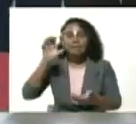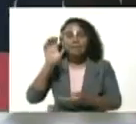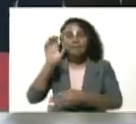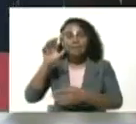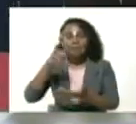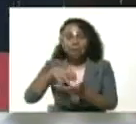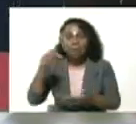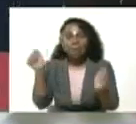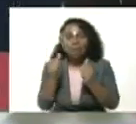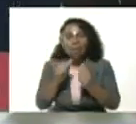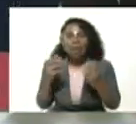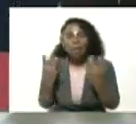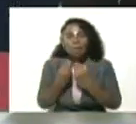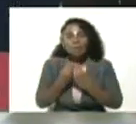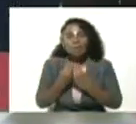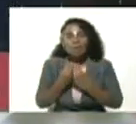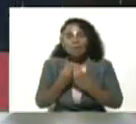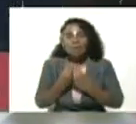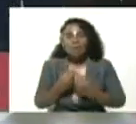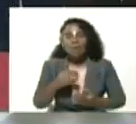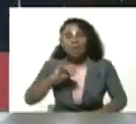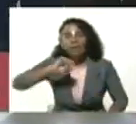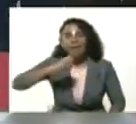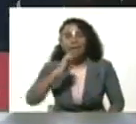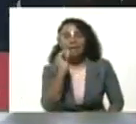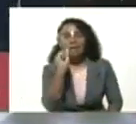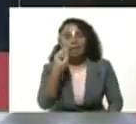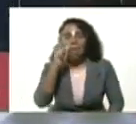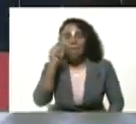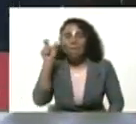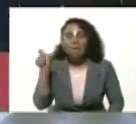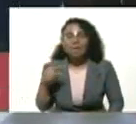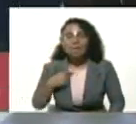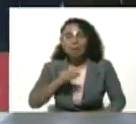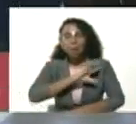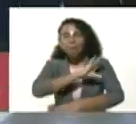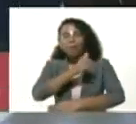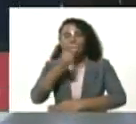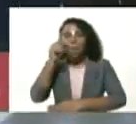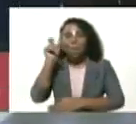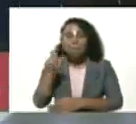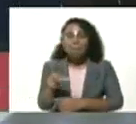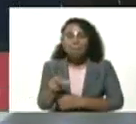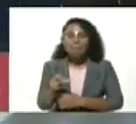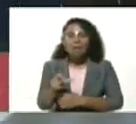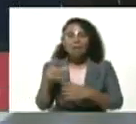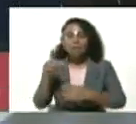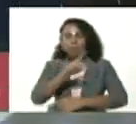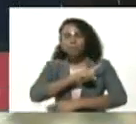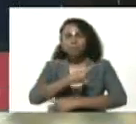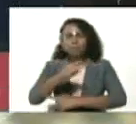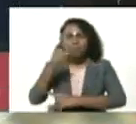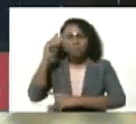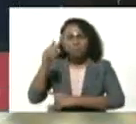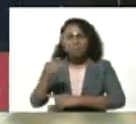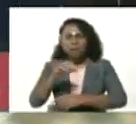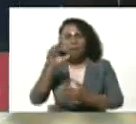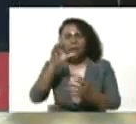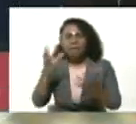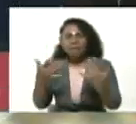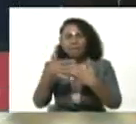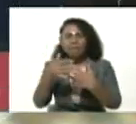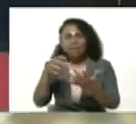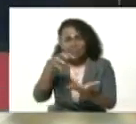compañero Jason Guzmán, y el mayor general José Vicente Moreno, comandante de la Región de Defensa